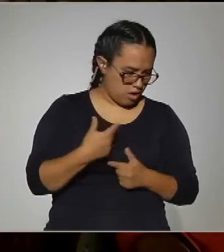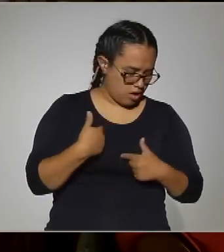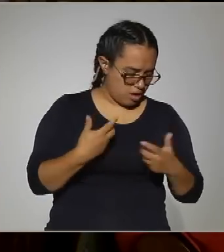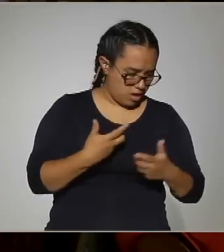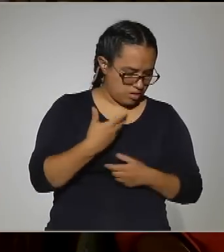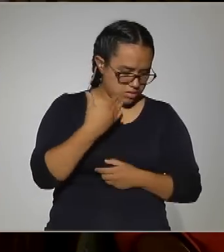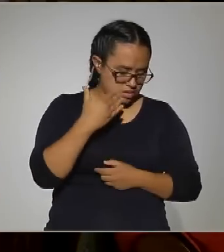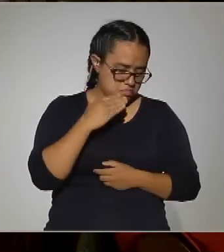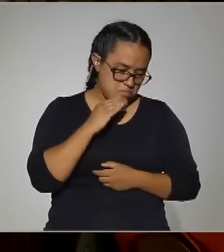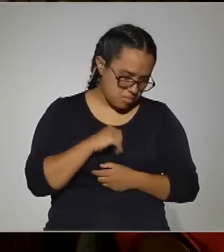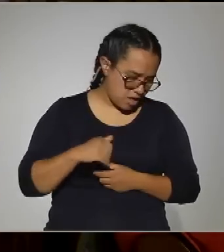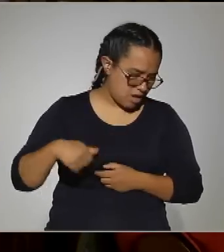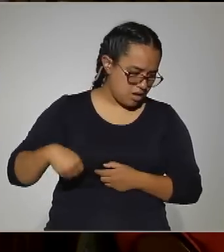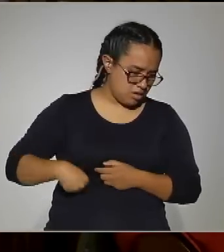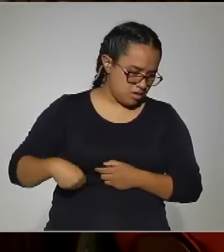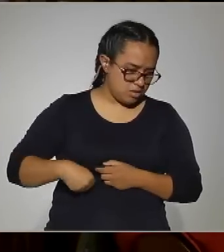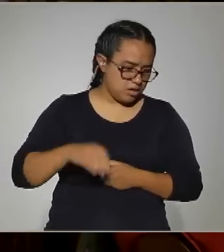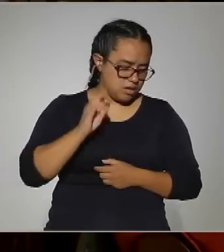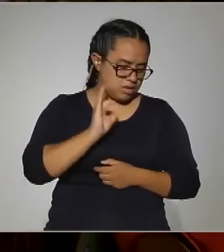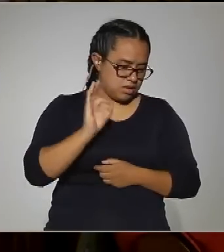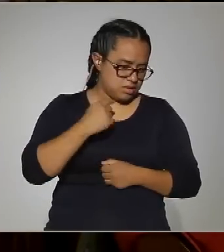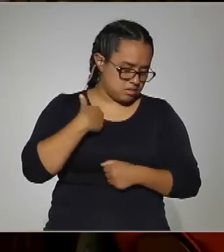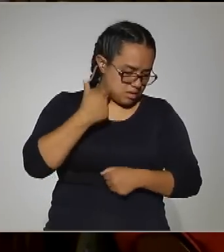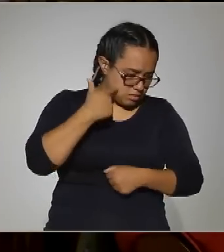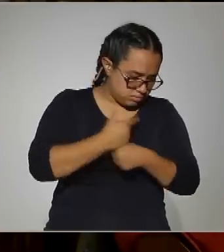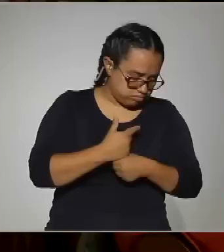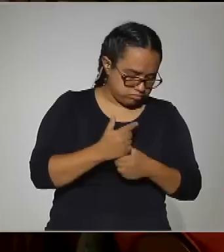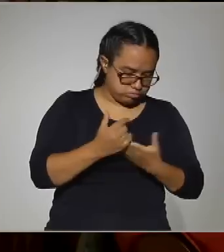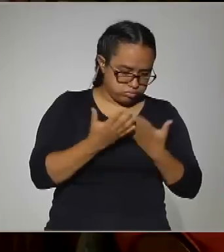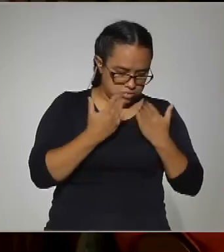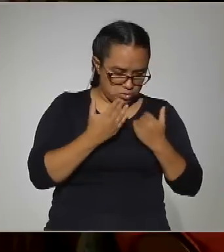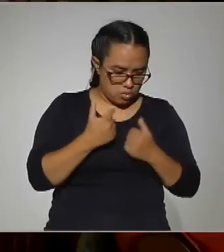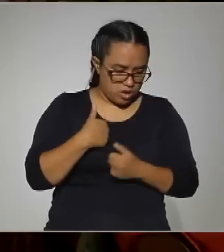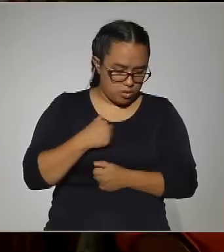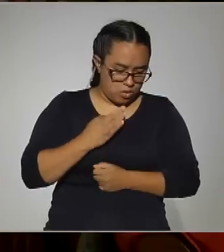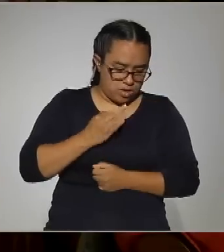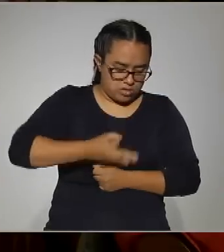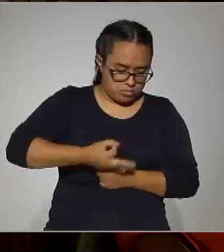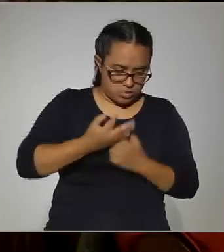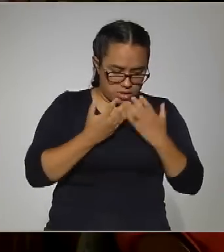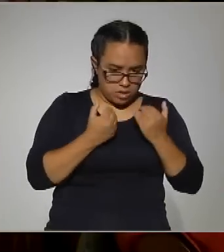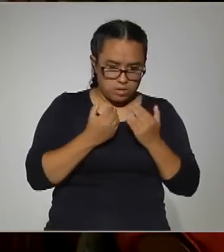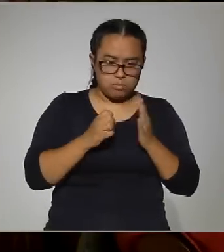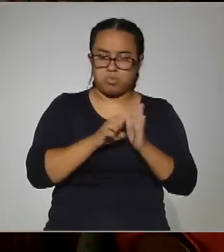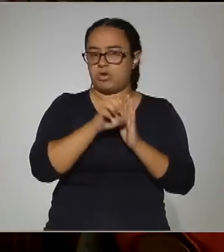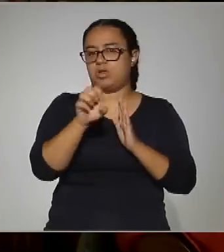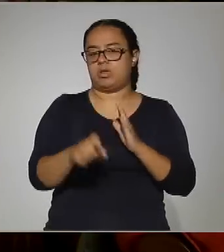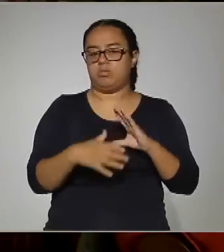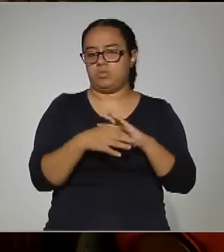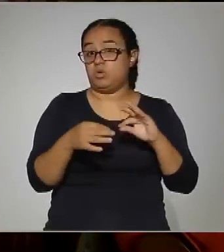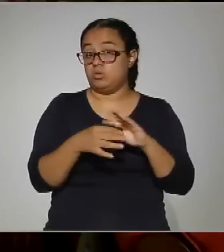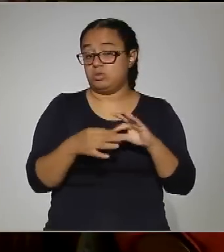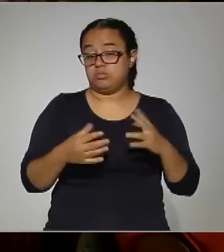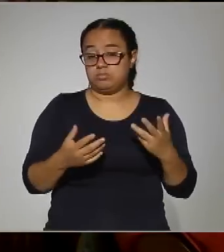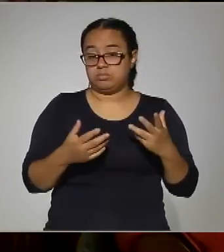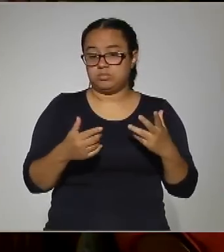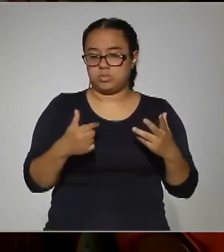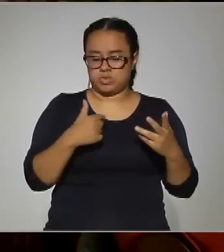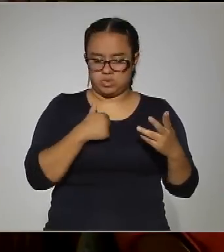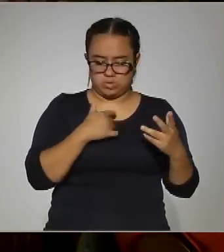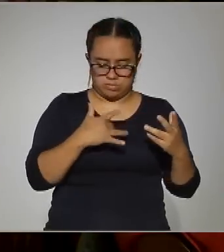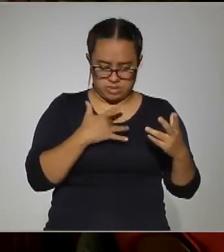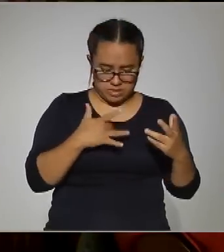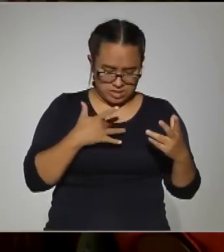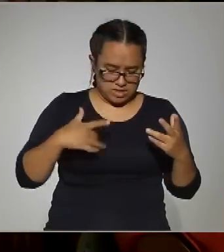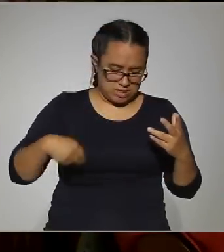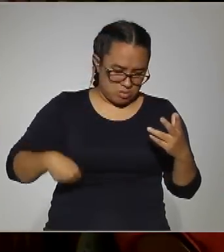es reconocido, que no es reconocible conscientemente, ¿no? Asumido, en tanto que se diga, bueno, me parece que siento culpa